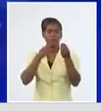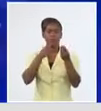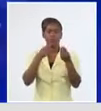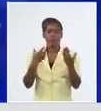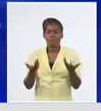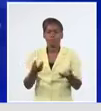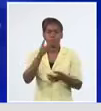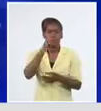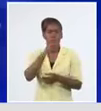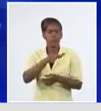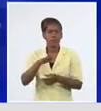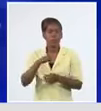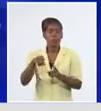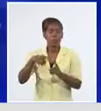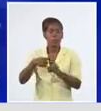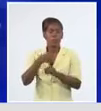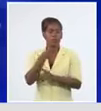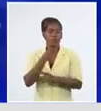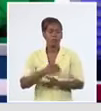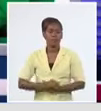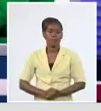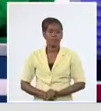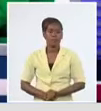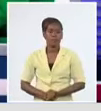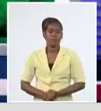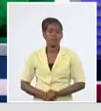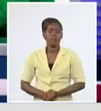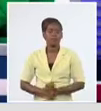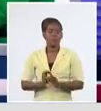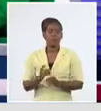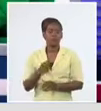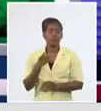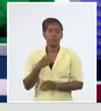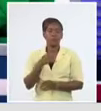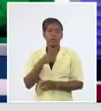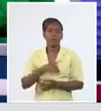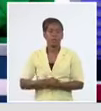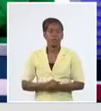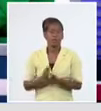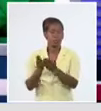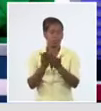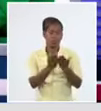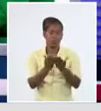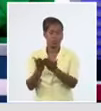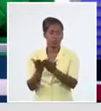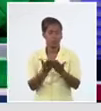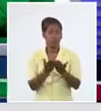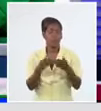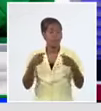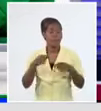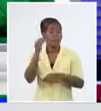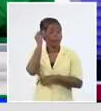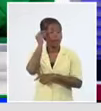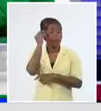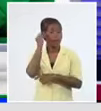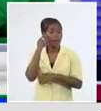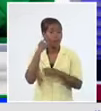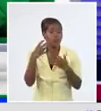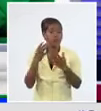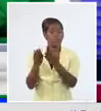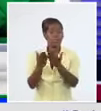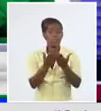Bueno, realmente cuando estudiamos un poco de historia, pienso que las lecciones aprendidas son válidas en todo en la